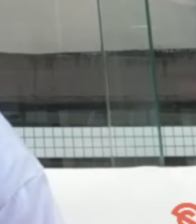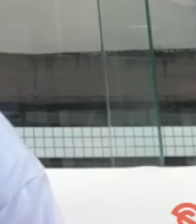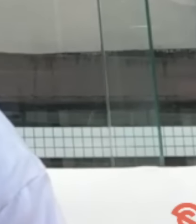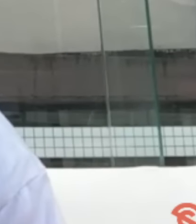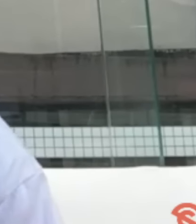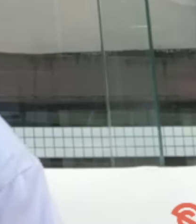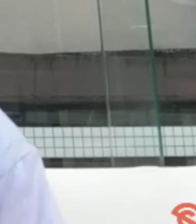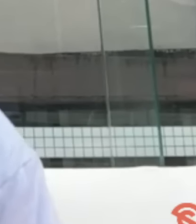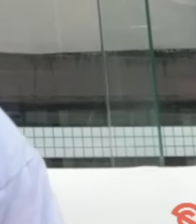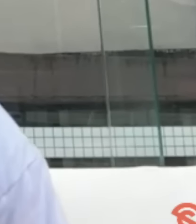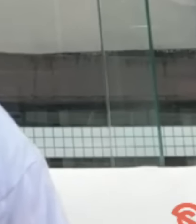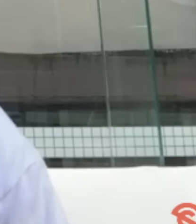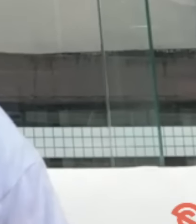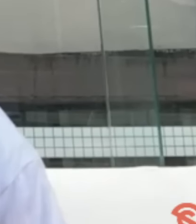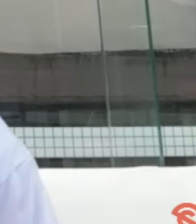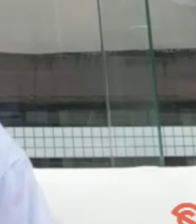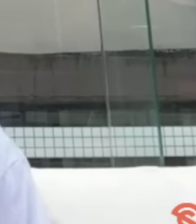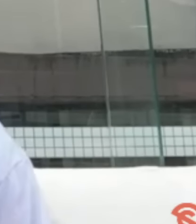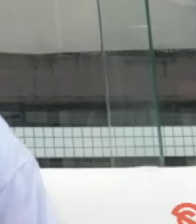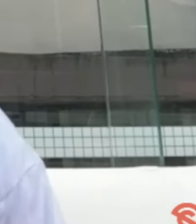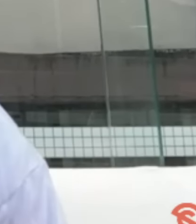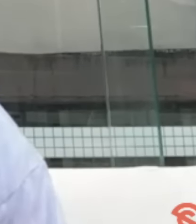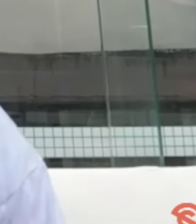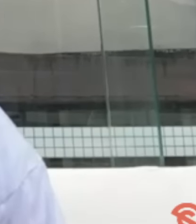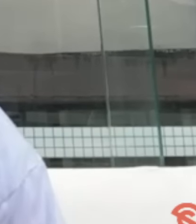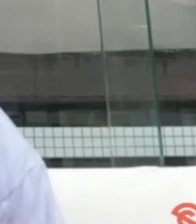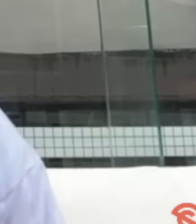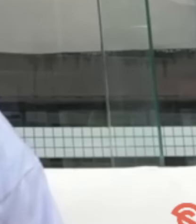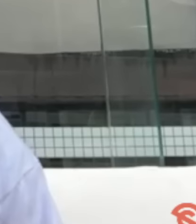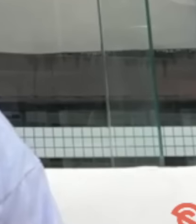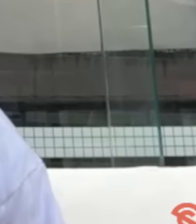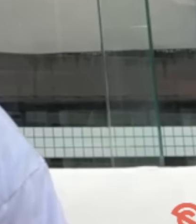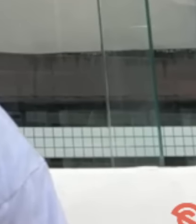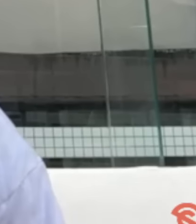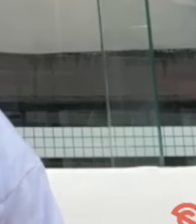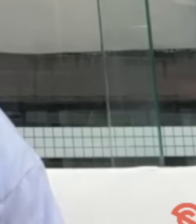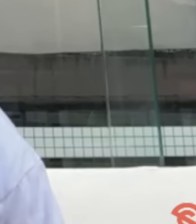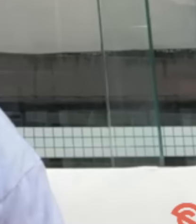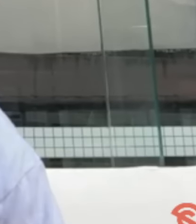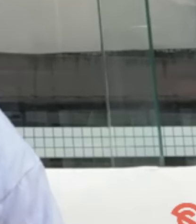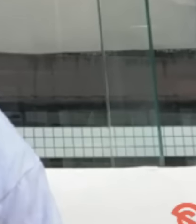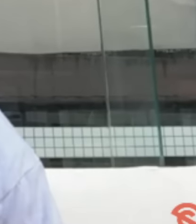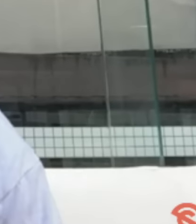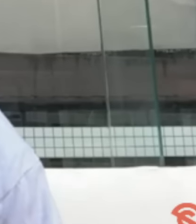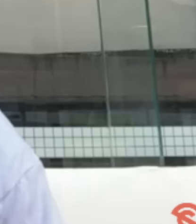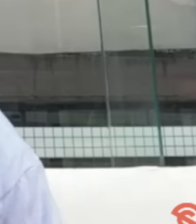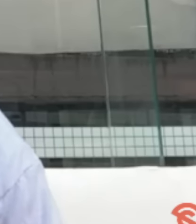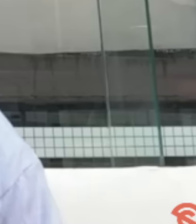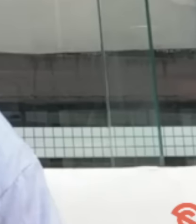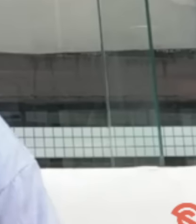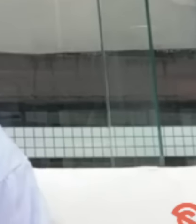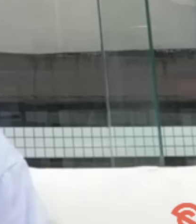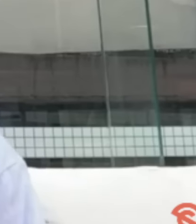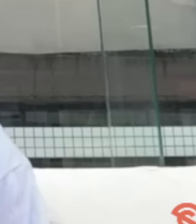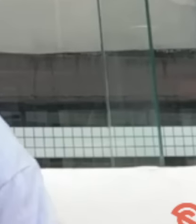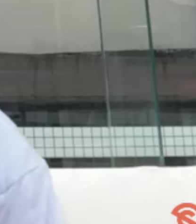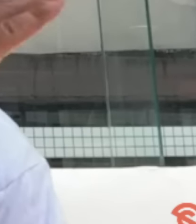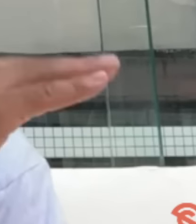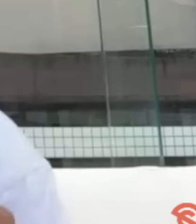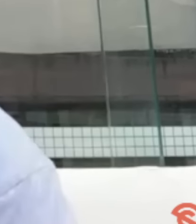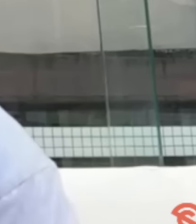Palacio Nacional. Y veía que Loret, muy a su estilo,